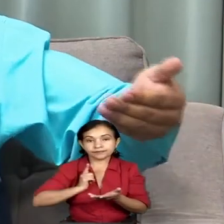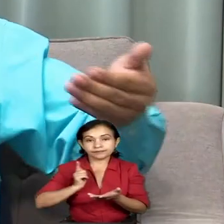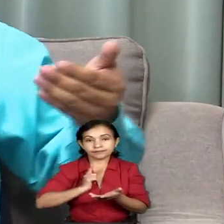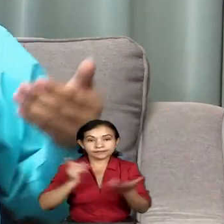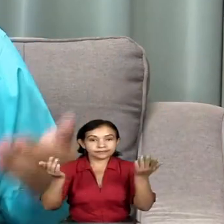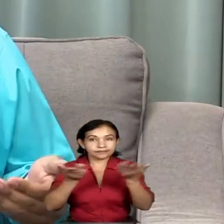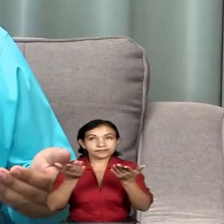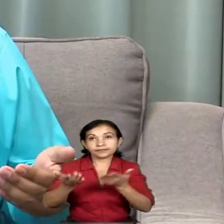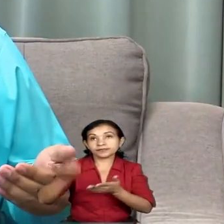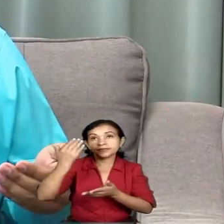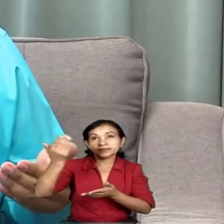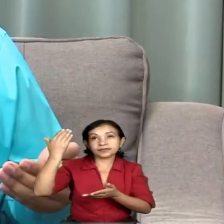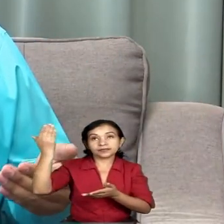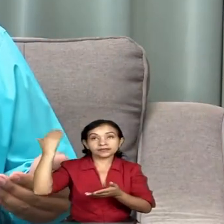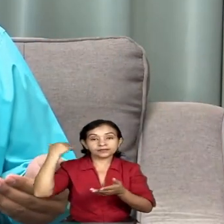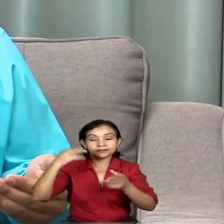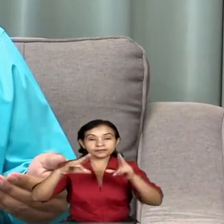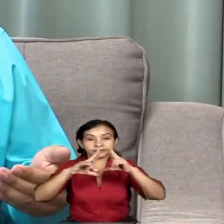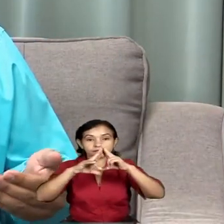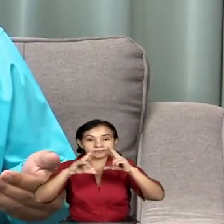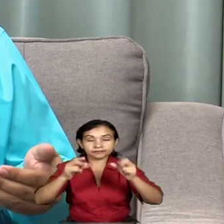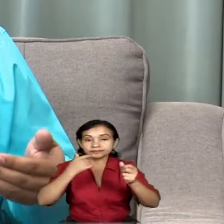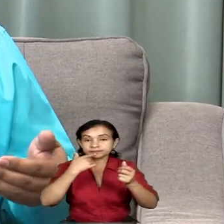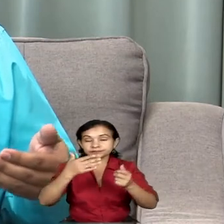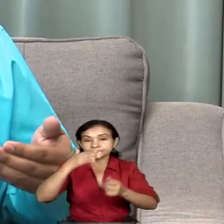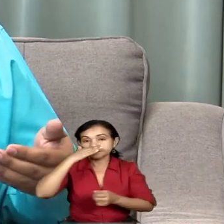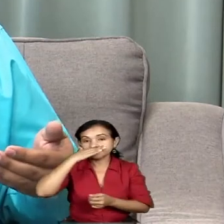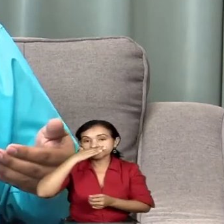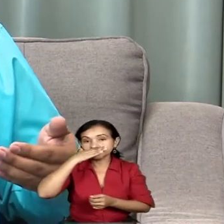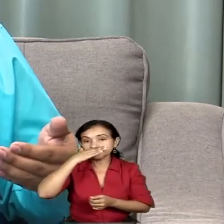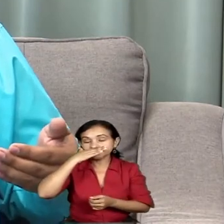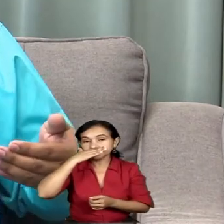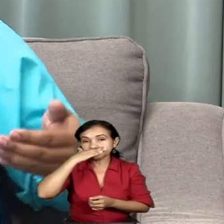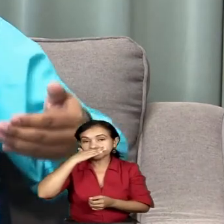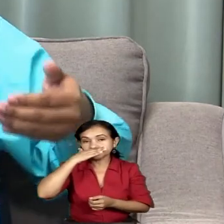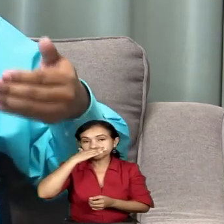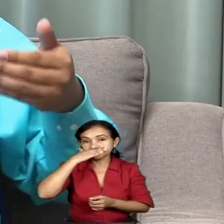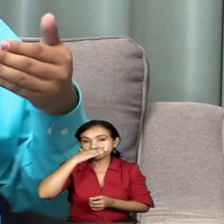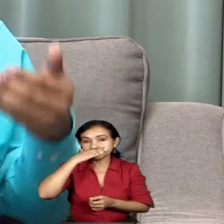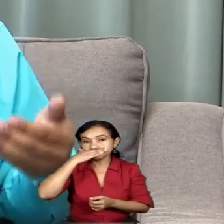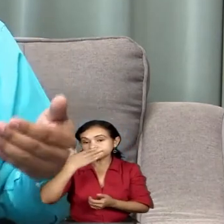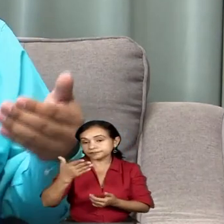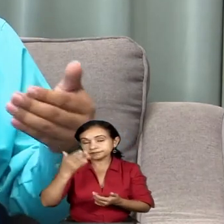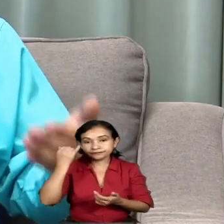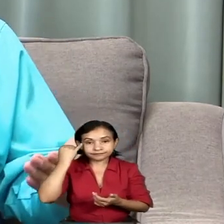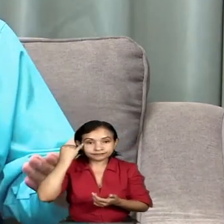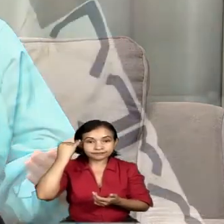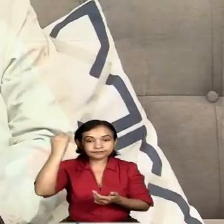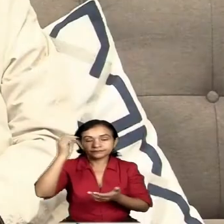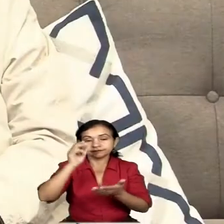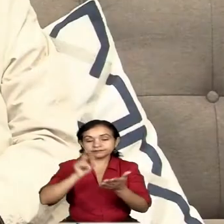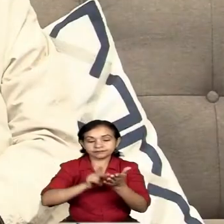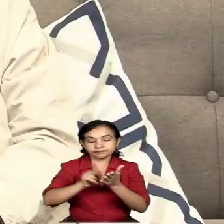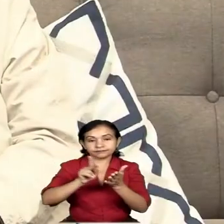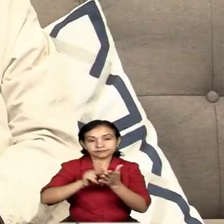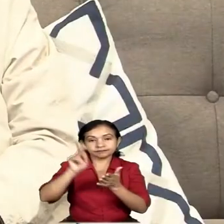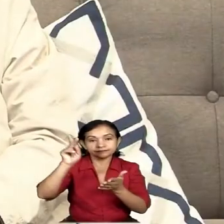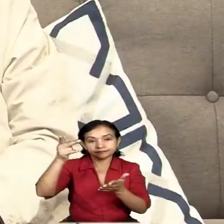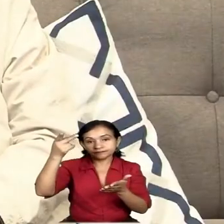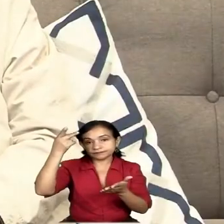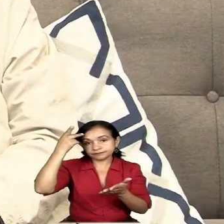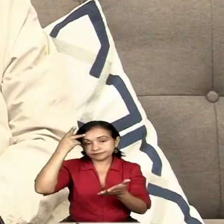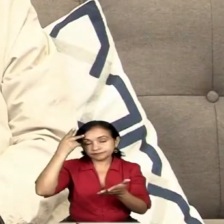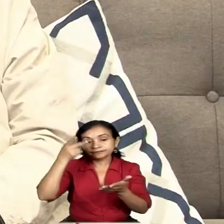con la historia de Nicaragua. Porque el sandinismo lo que hace precisamente es, a través de una corriente ideológica política, rescatar